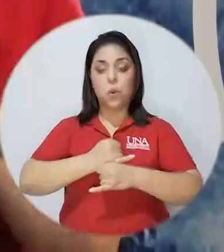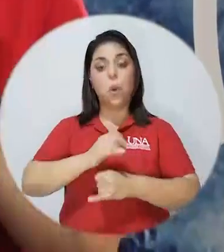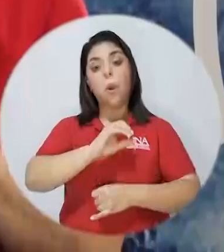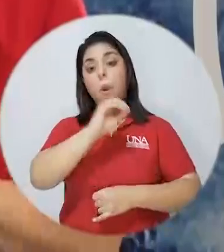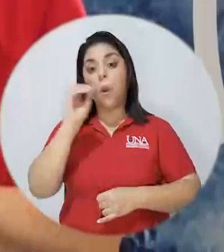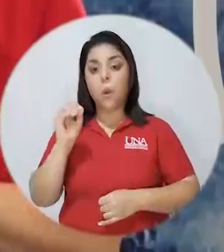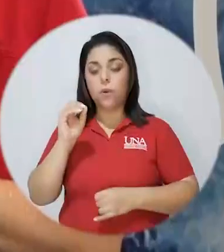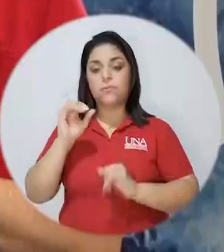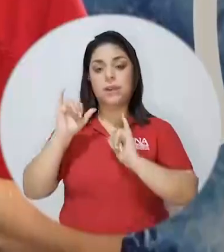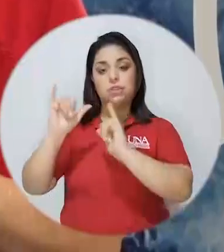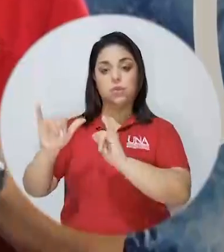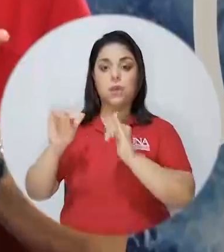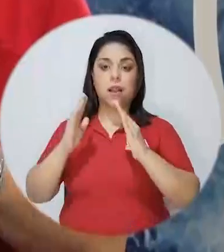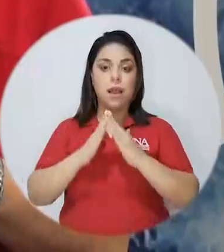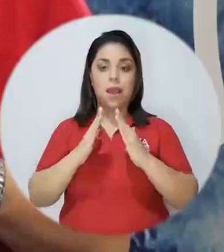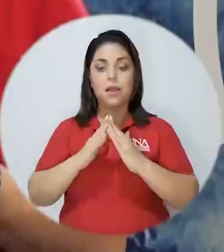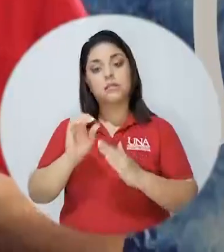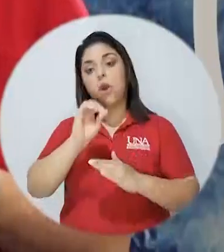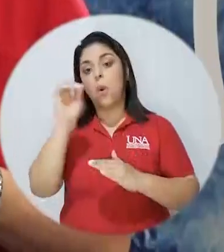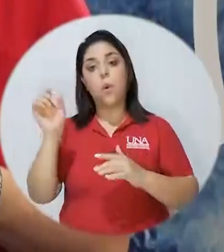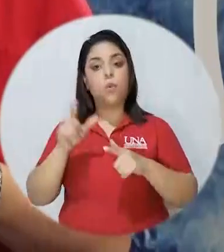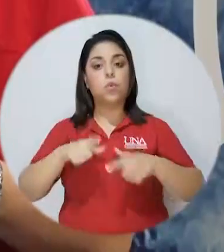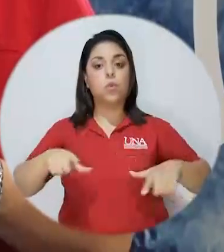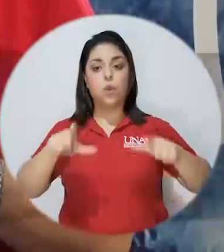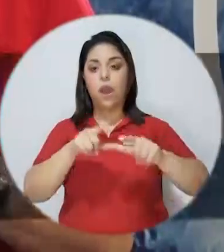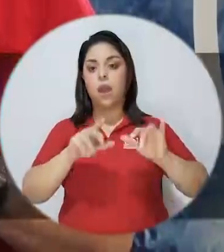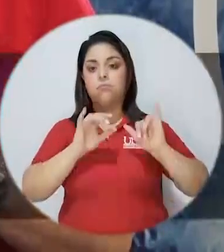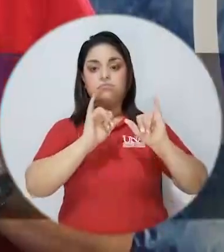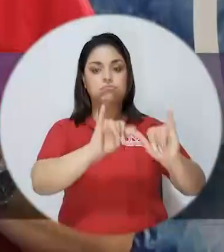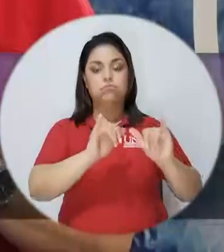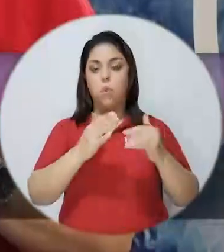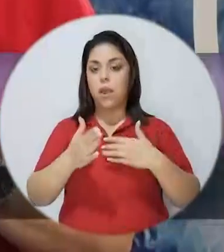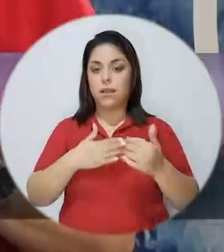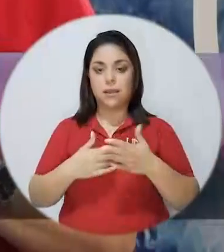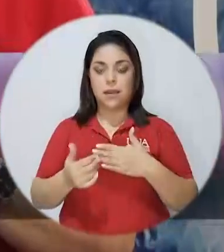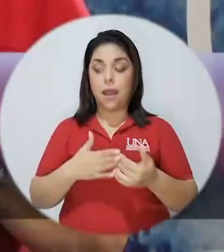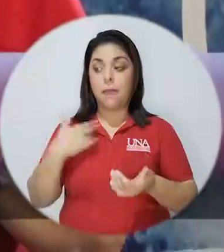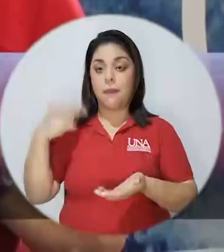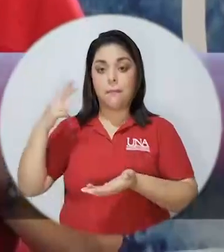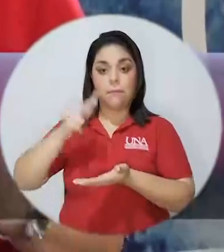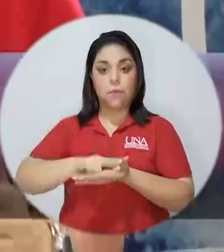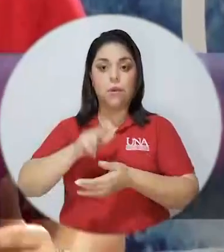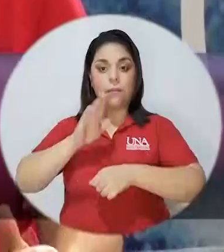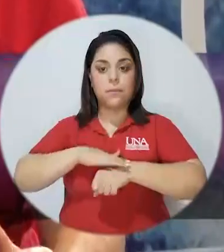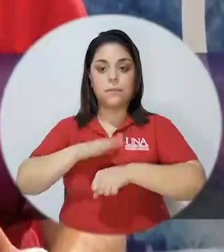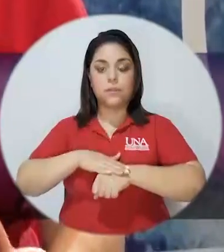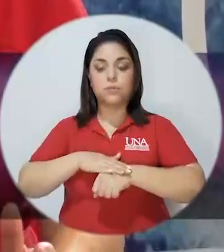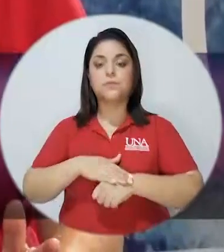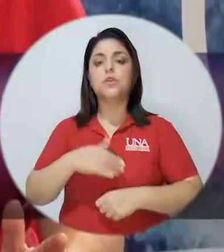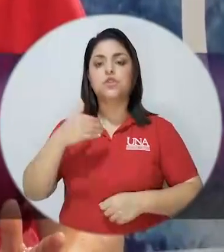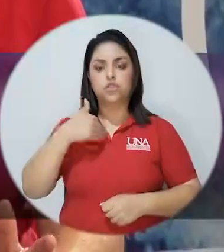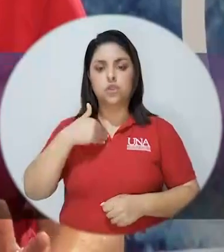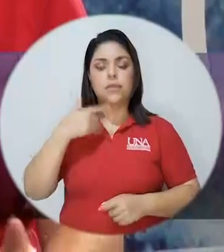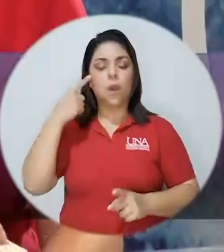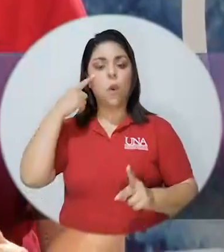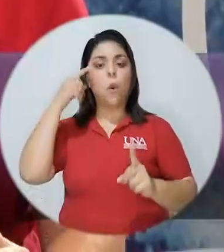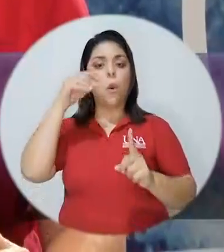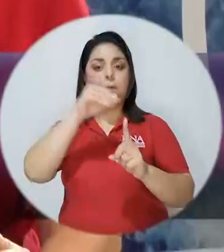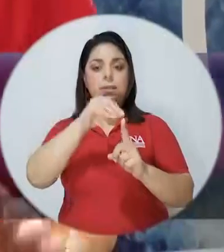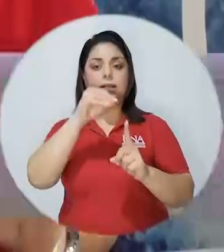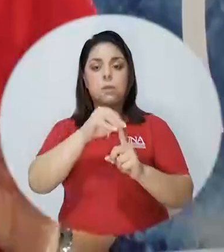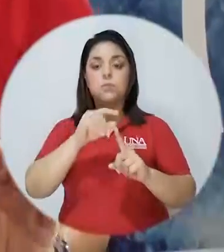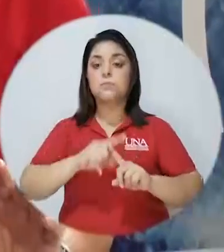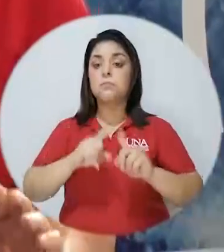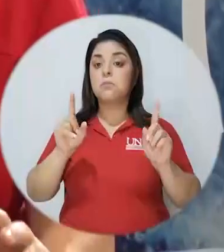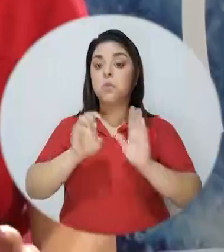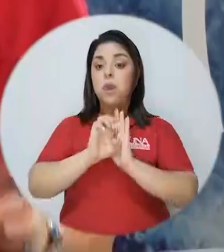institución o sea que esté en mi casa, bueno, o el lugar que me apruebe. Porque a veces tenemos la idea, es cierto que es por objetivos, pero eso no significa que si yo terminé mi